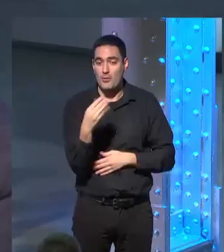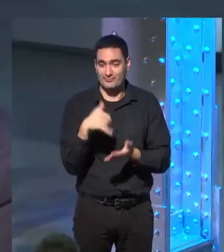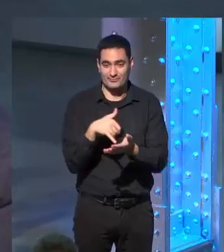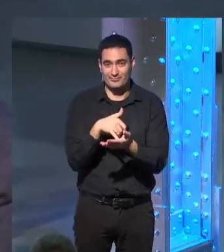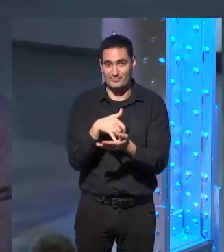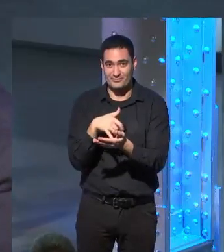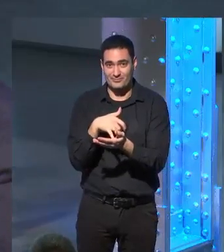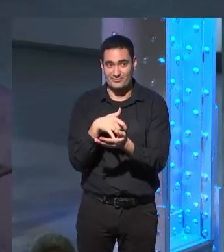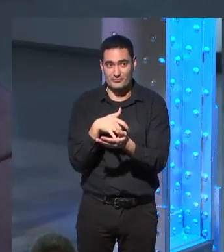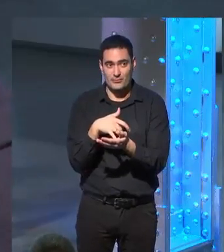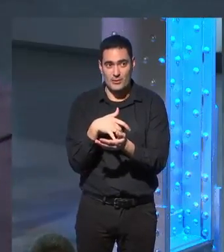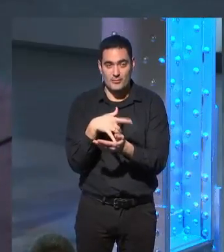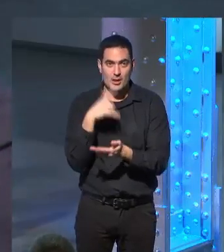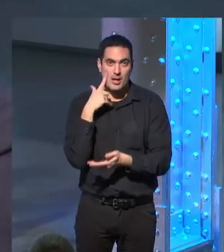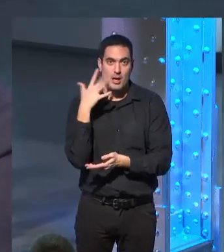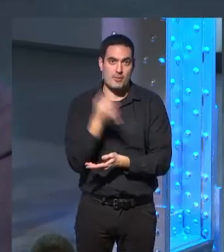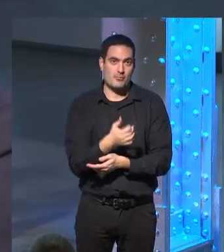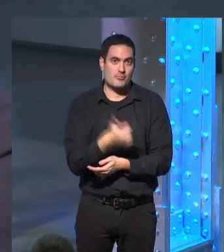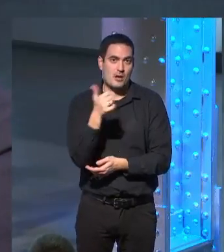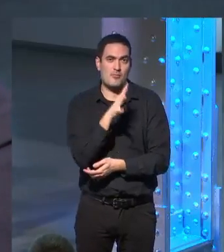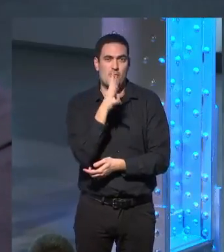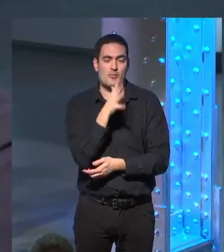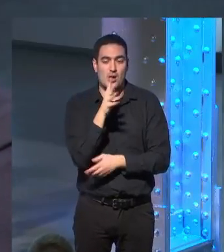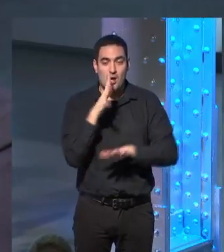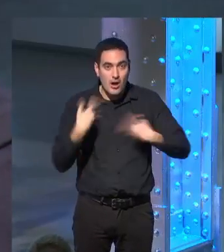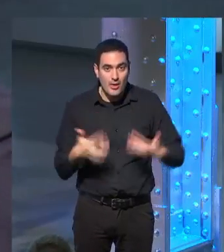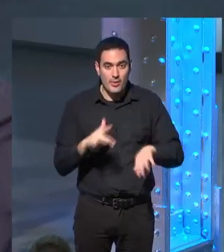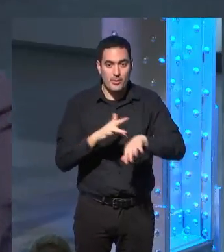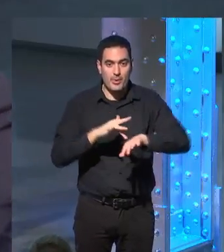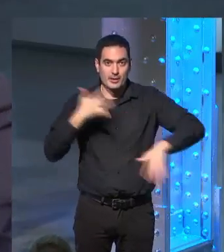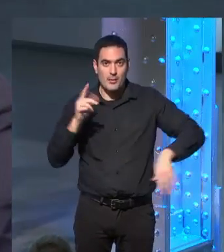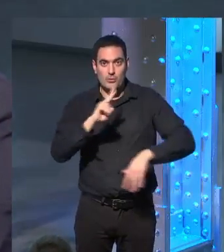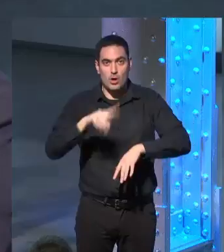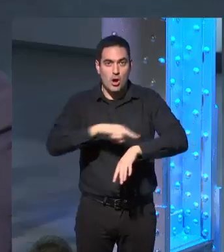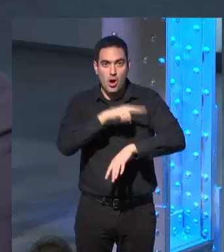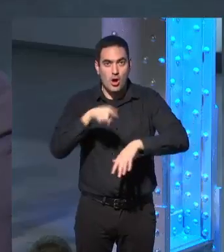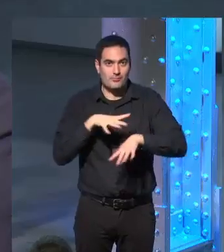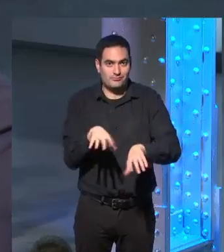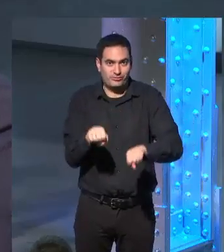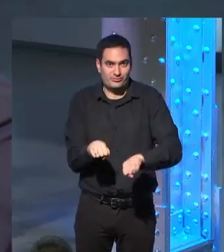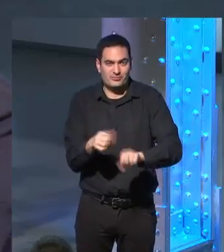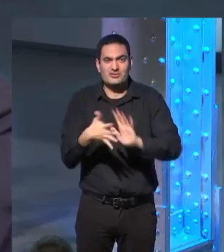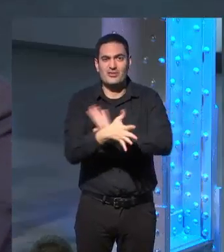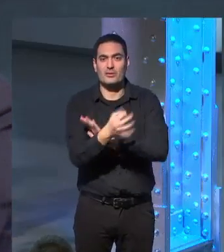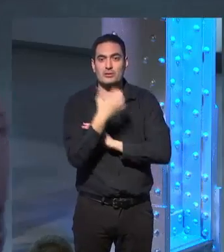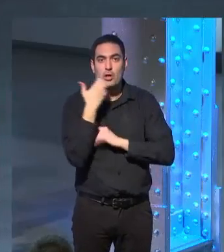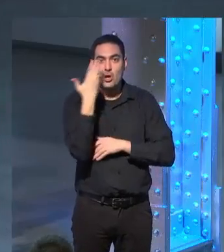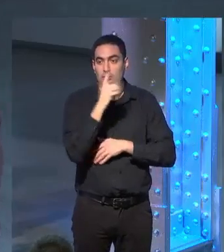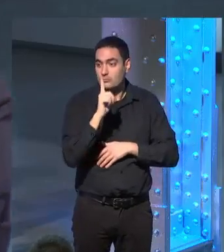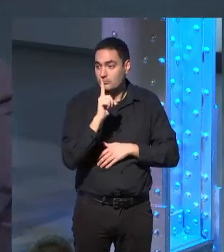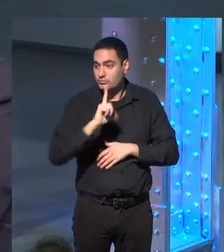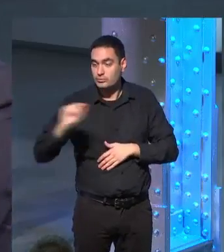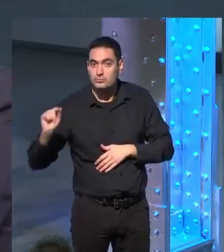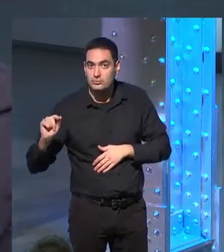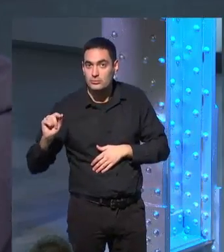más expuestos ahora porque lo digital ocupa las 24 horas de tu día? Es decir, cuando sales del cole también